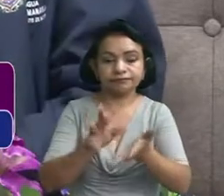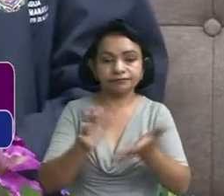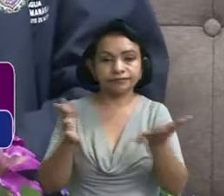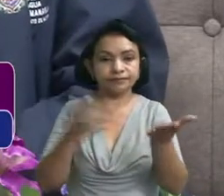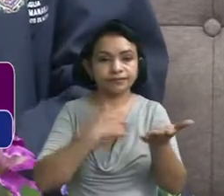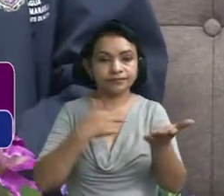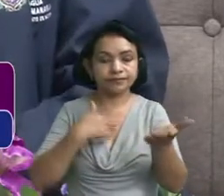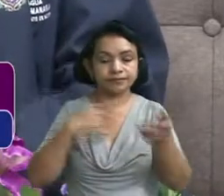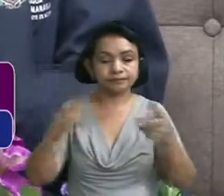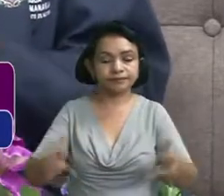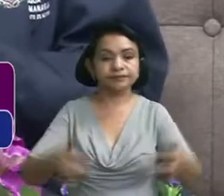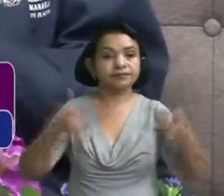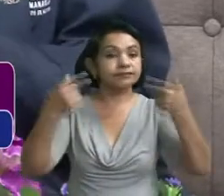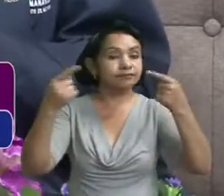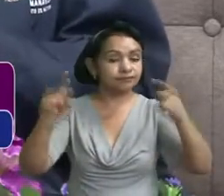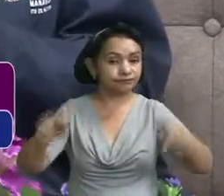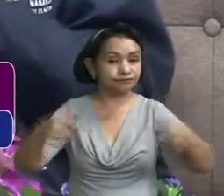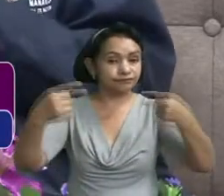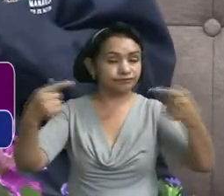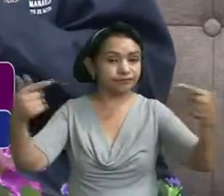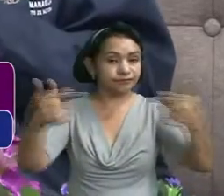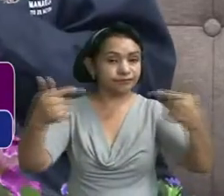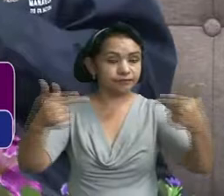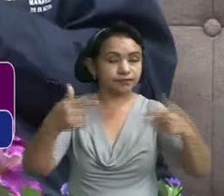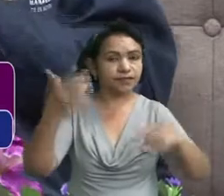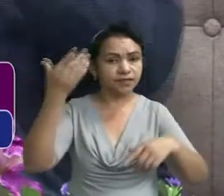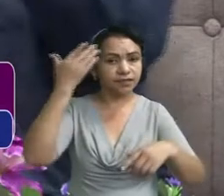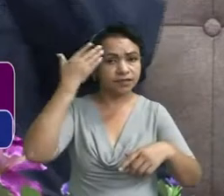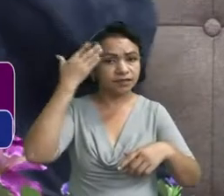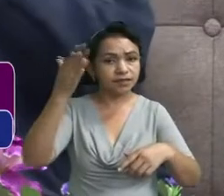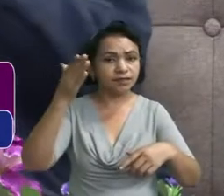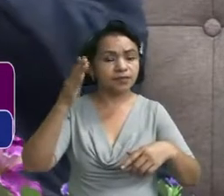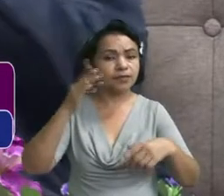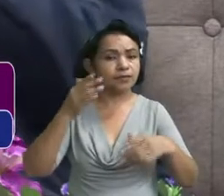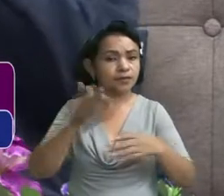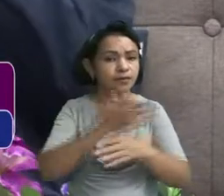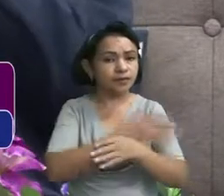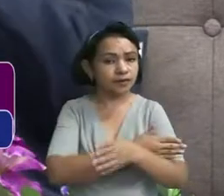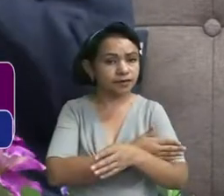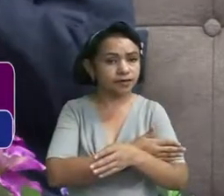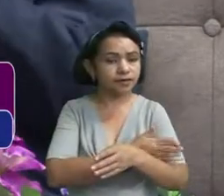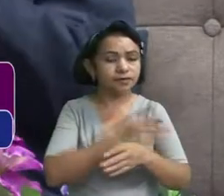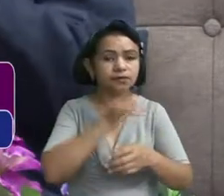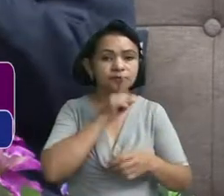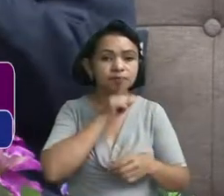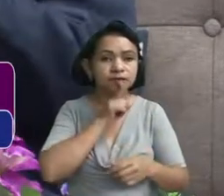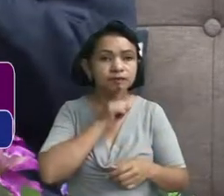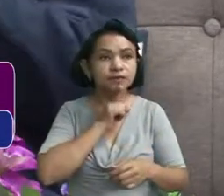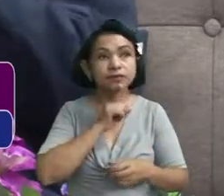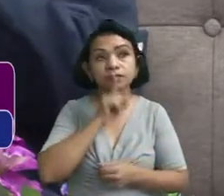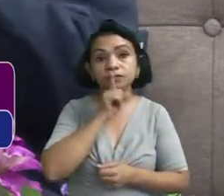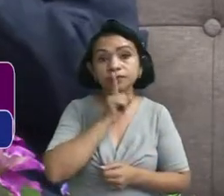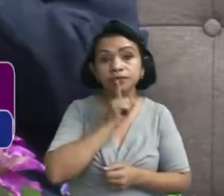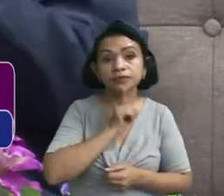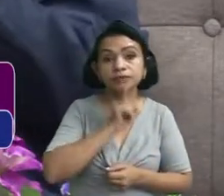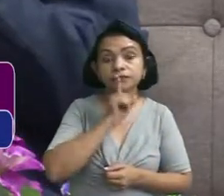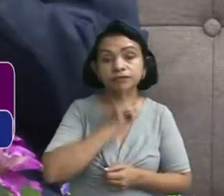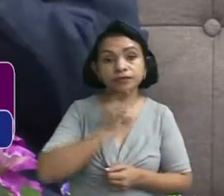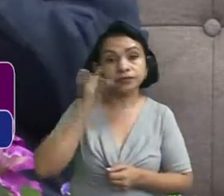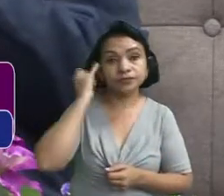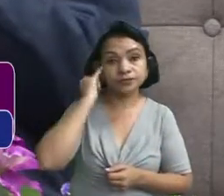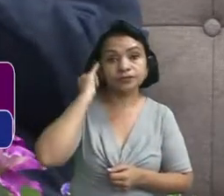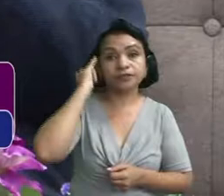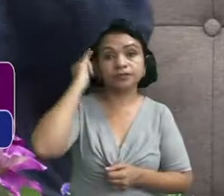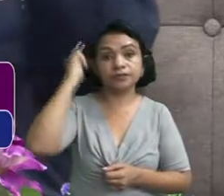generar confrontación. Precisamente nosotros supimos enfrentar en aquel momento con mucha paciencia, con mucha